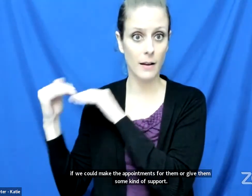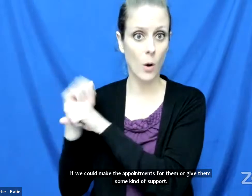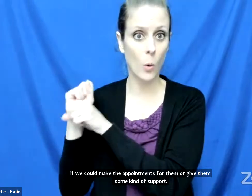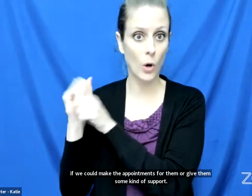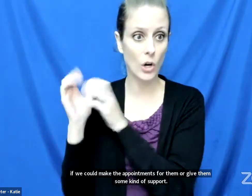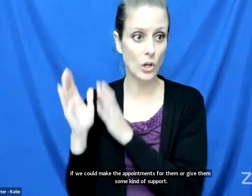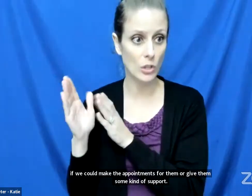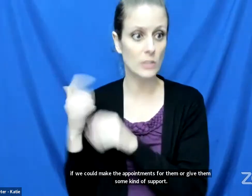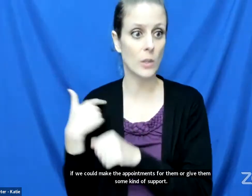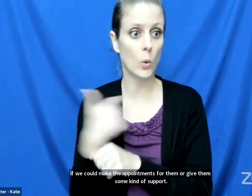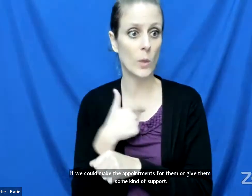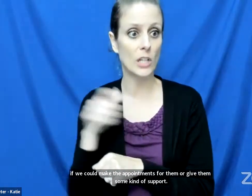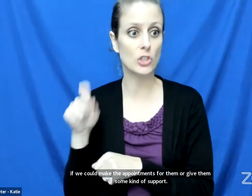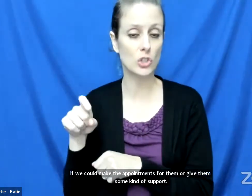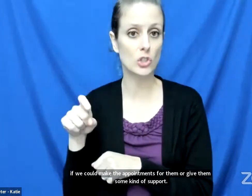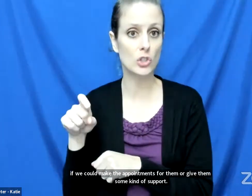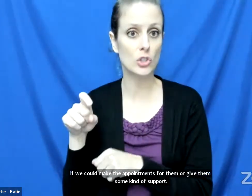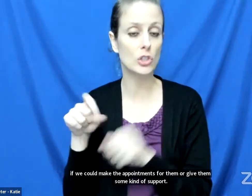participando y ayudando y